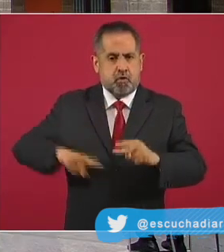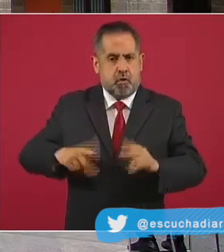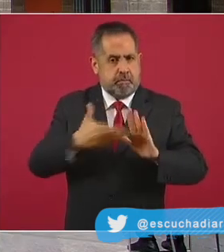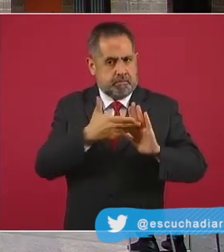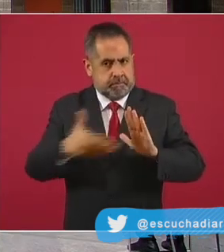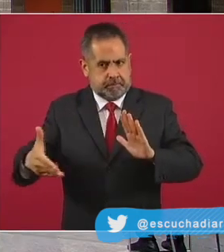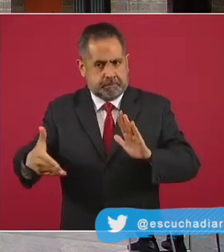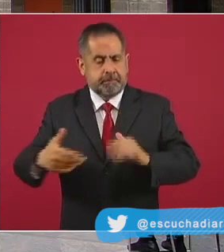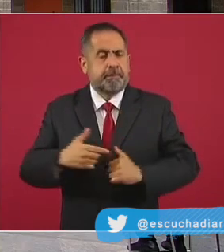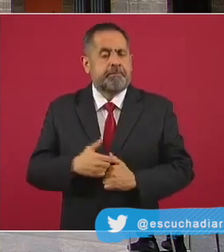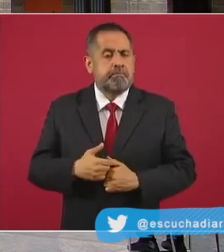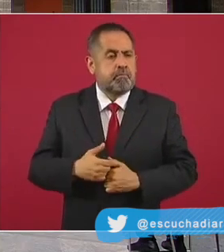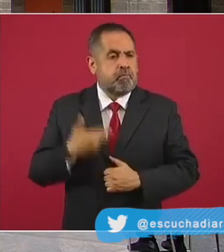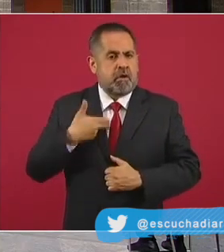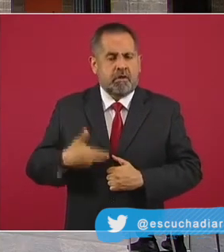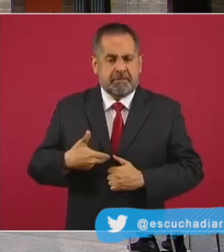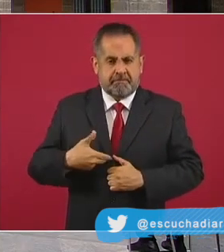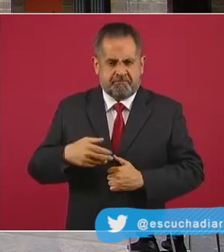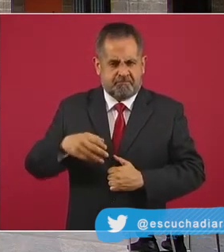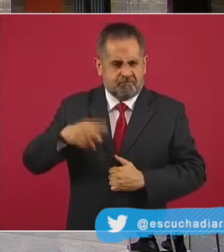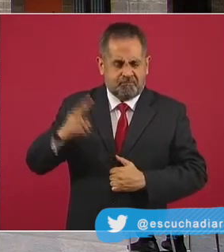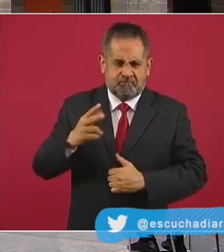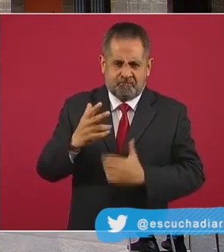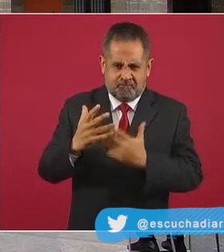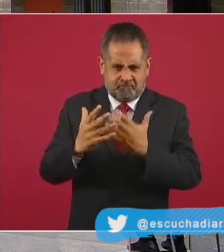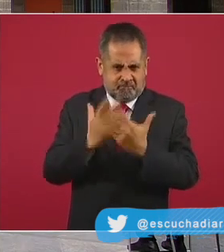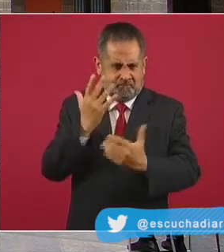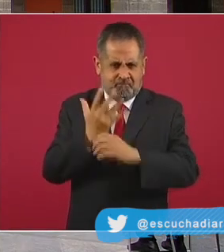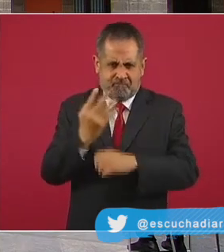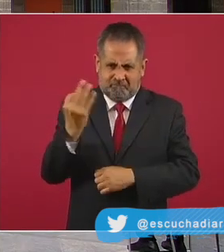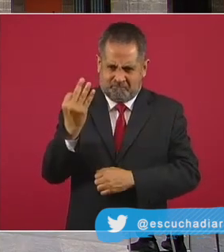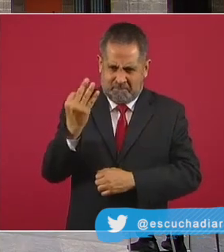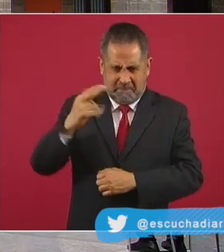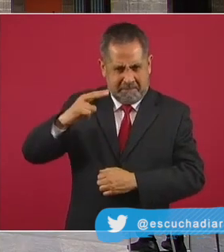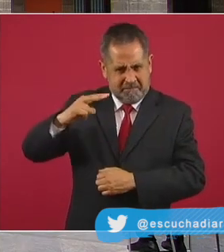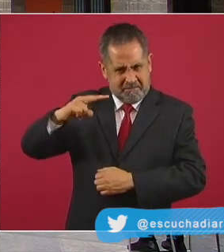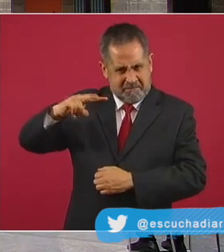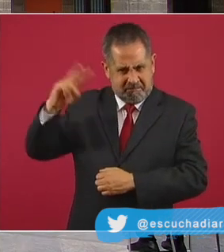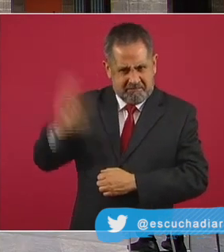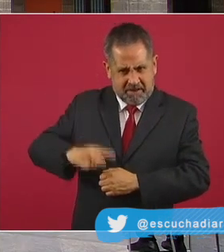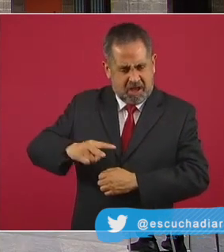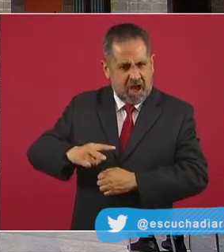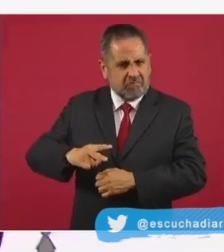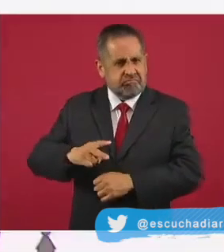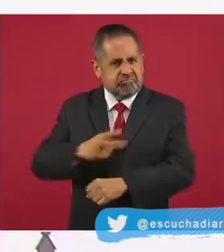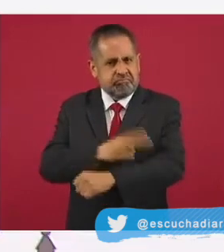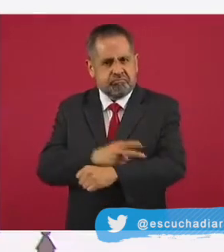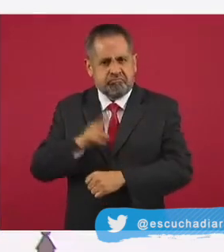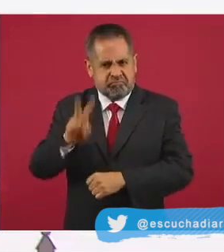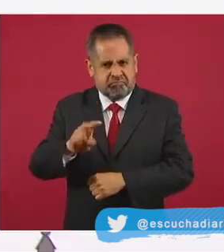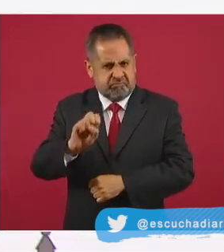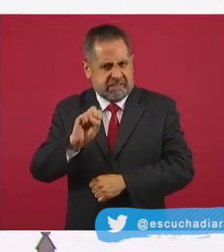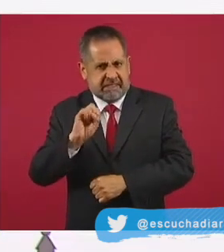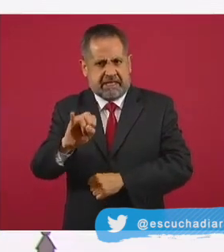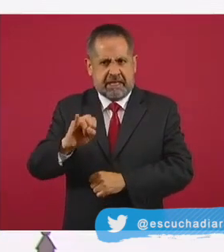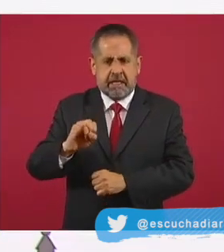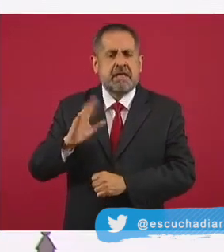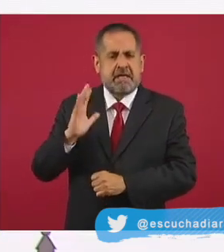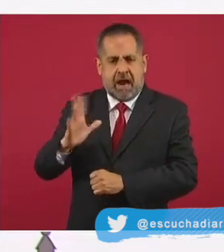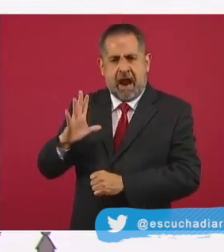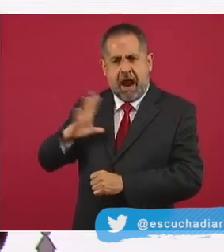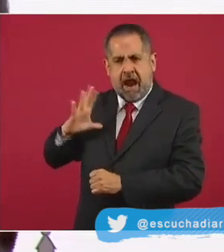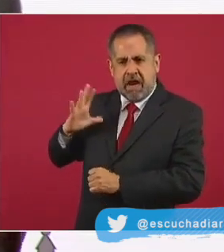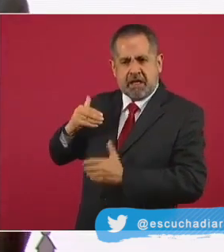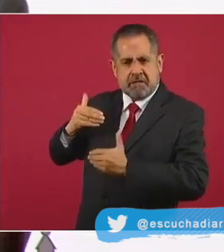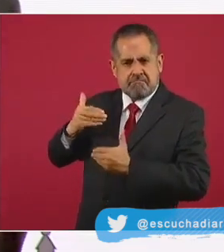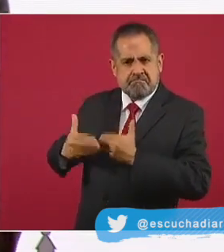puedo sostener con hechos y en honor a la verdad que hemos avanzado en nuestro objetivo